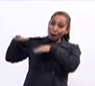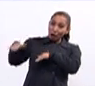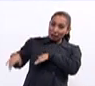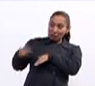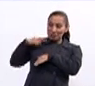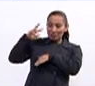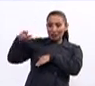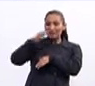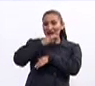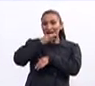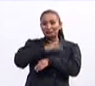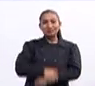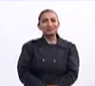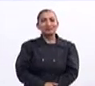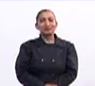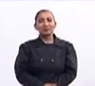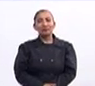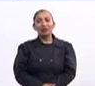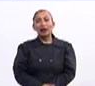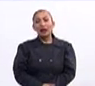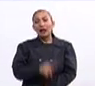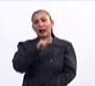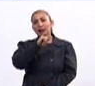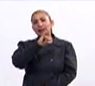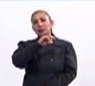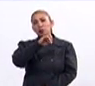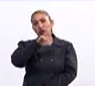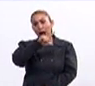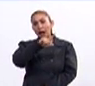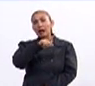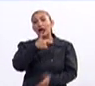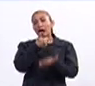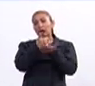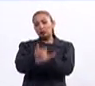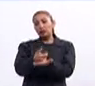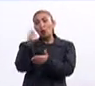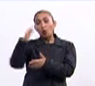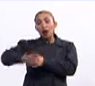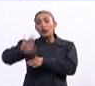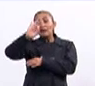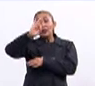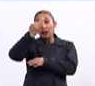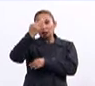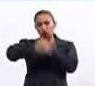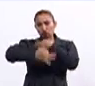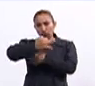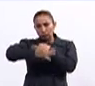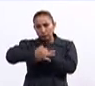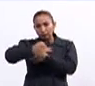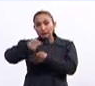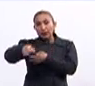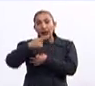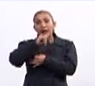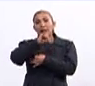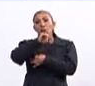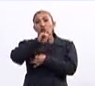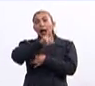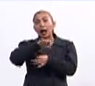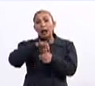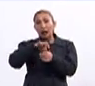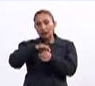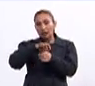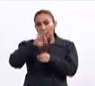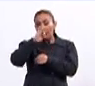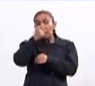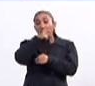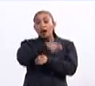las fiestas propias de la educación. Sí, bueno, pues el tribunal justamente interviene dentro del esquema del federalismo judicial. El Tribunal Electoral del Poder Judicial